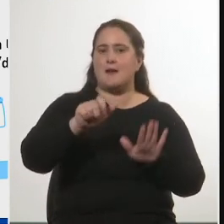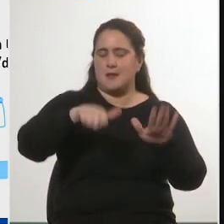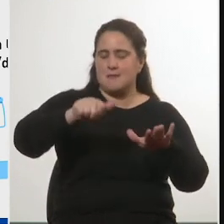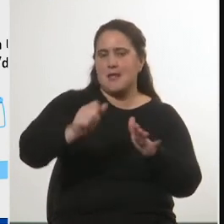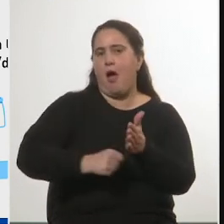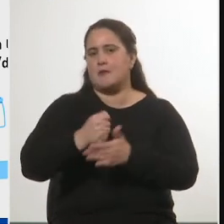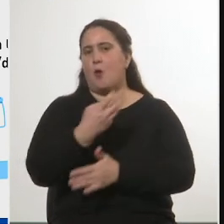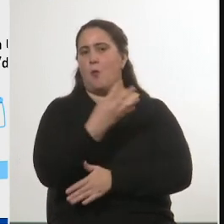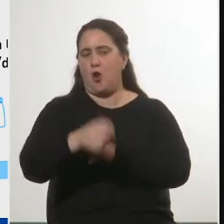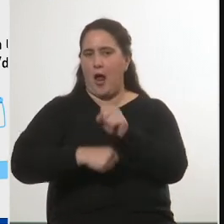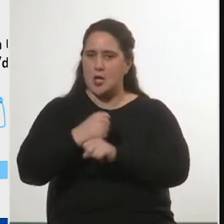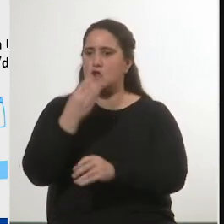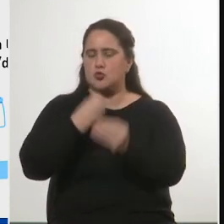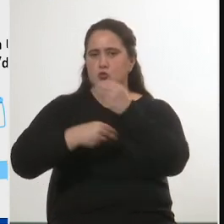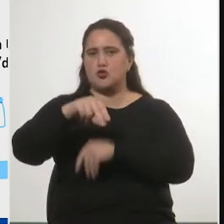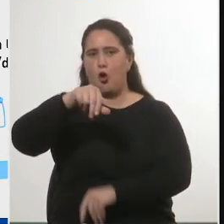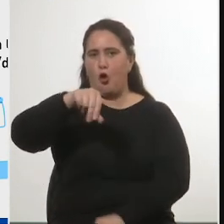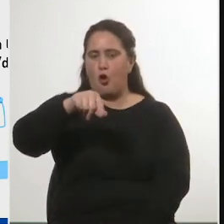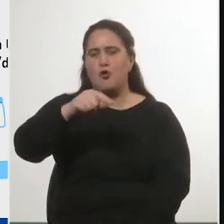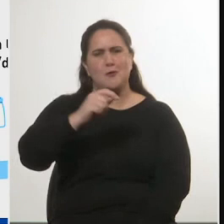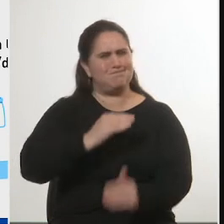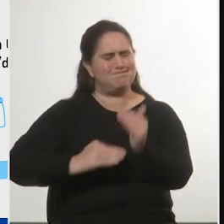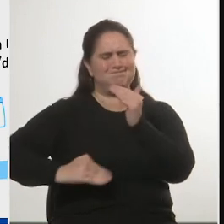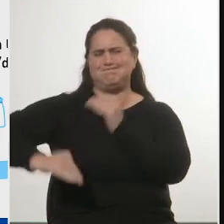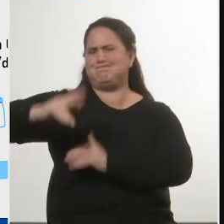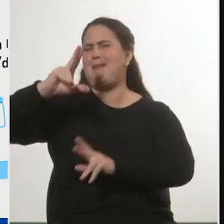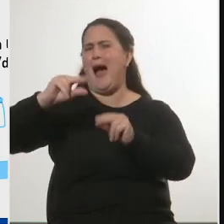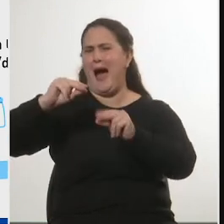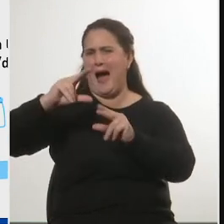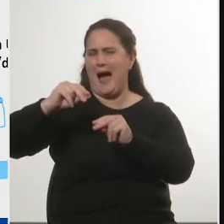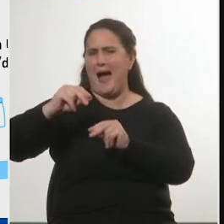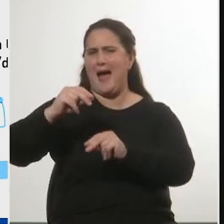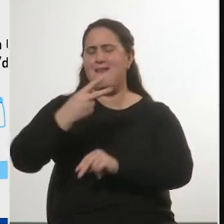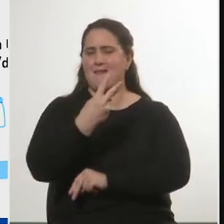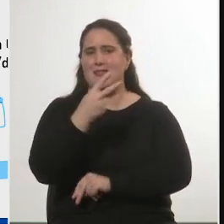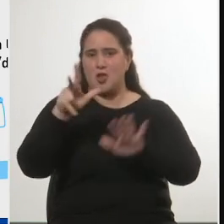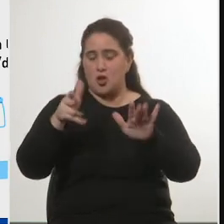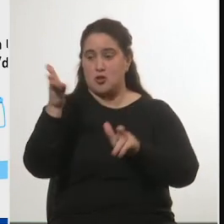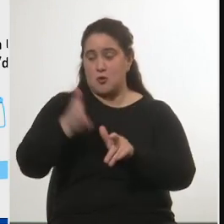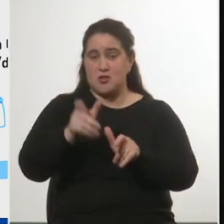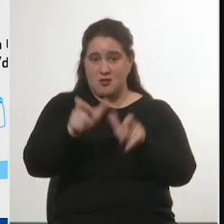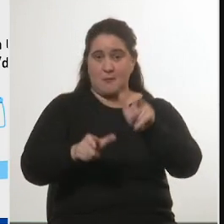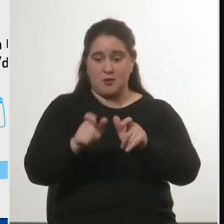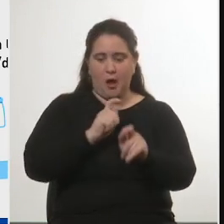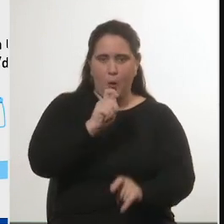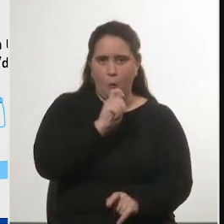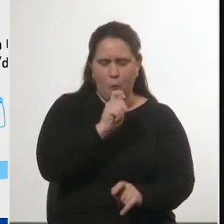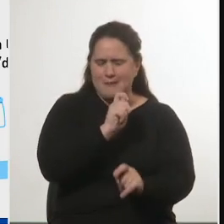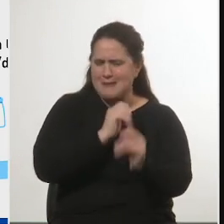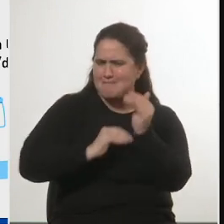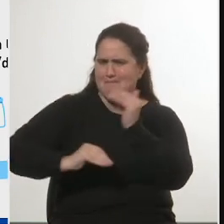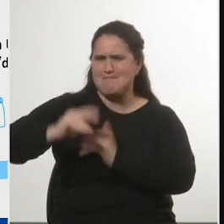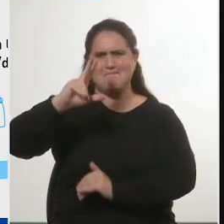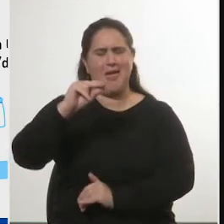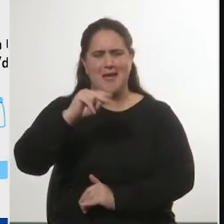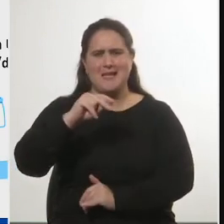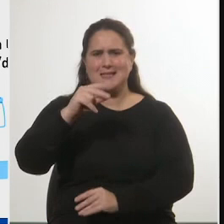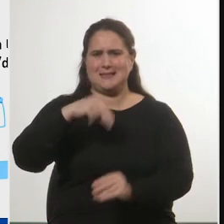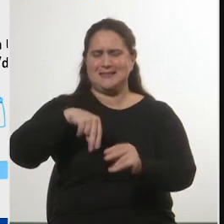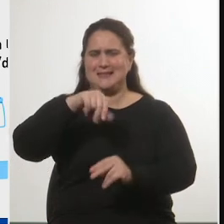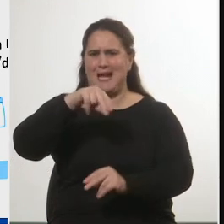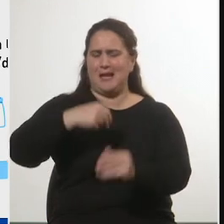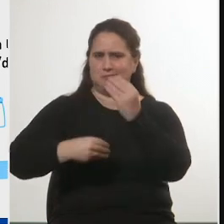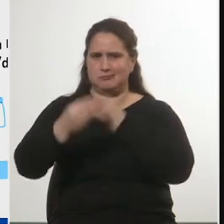sodio consumido alcanzó valores excesivos en el 28% de los niños encuestados. El 42%